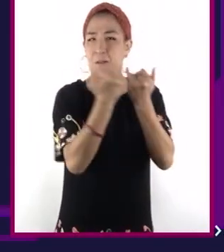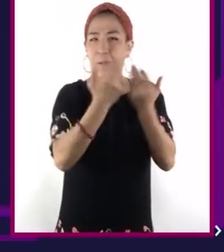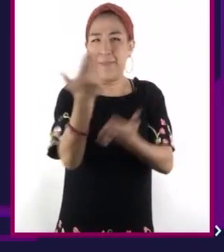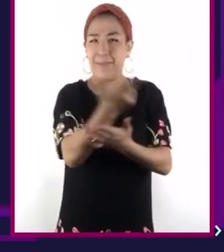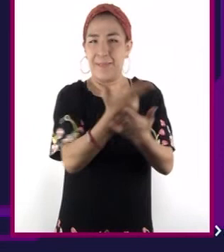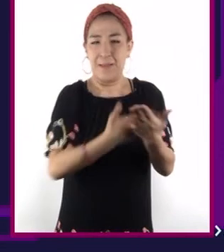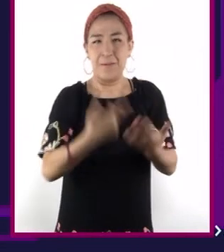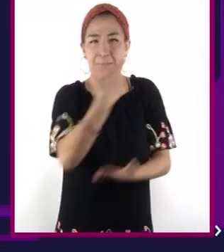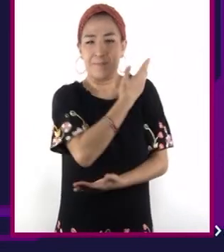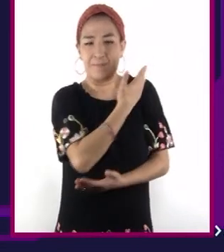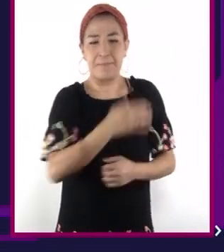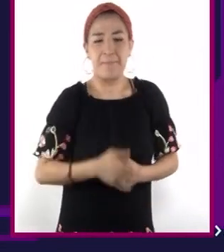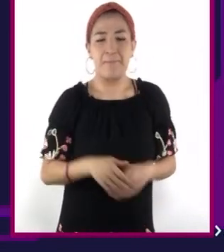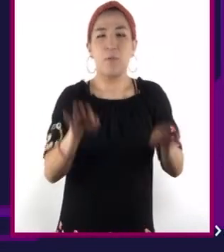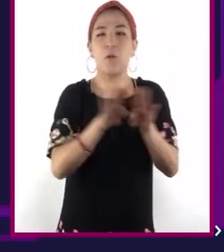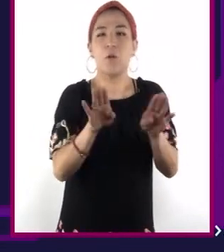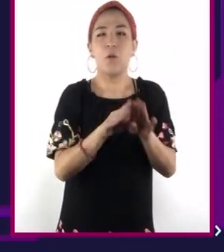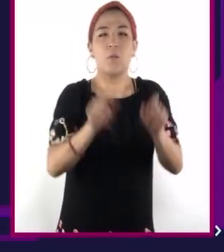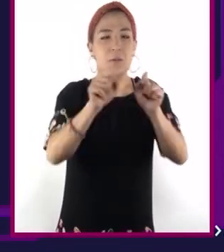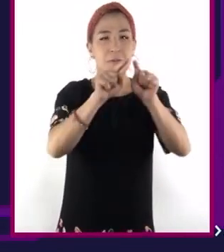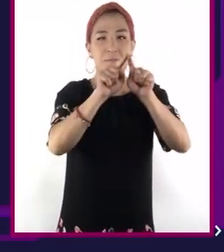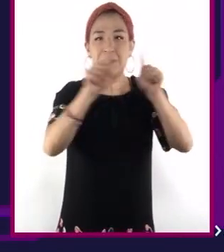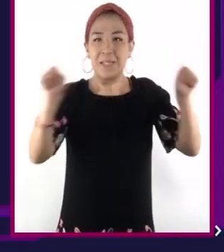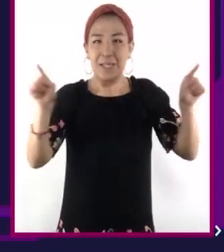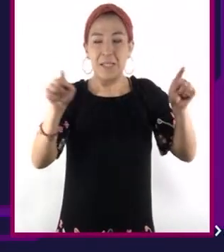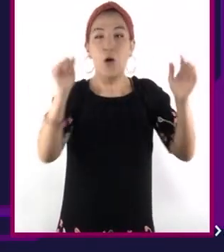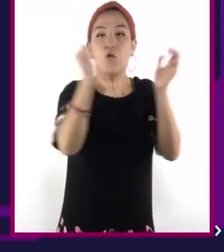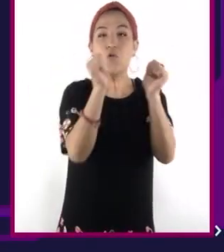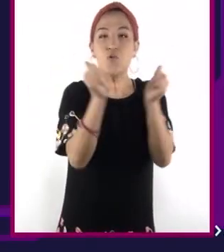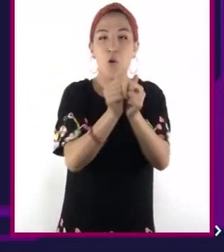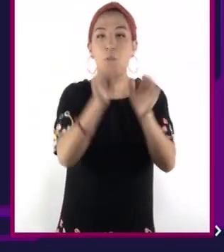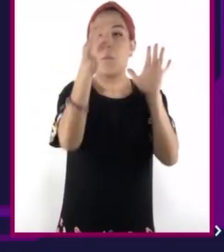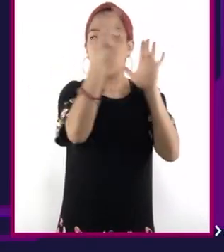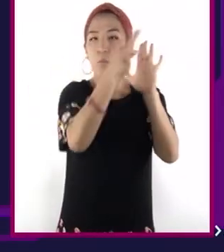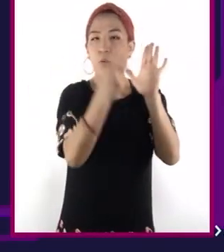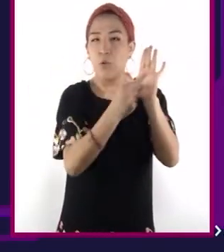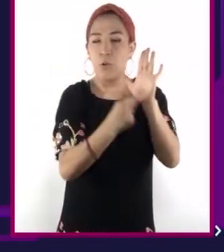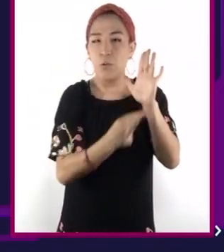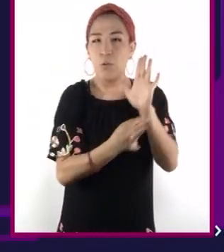líneas y representar con puntos los datos de cada conjunto.